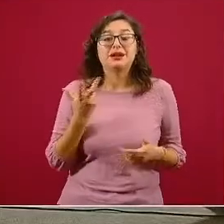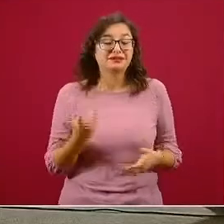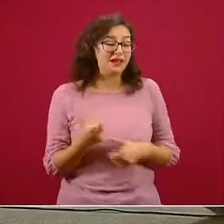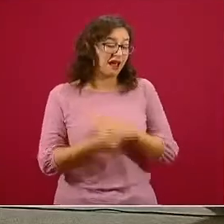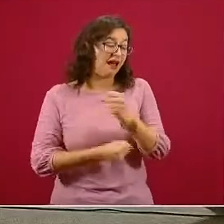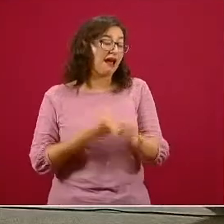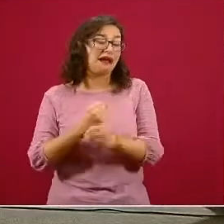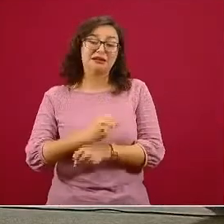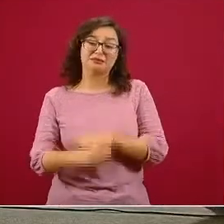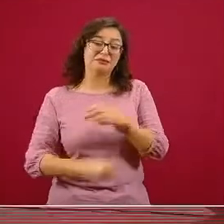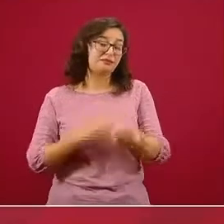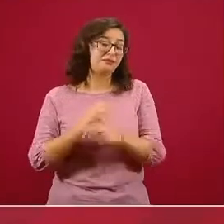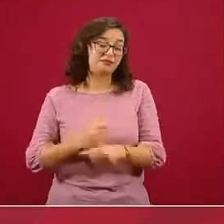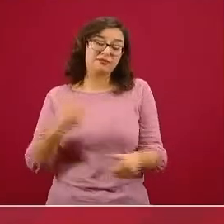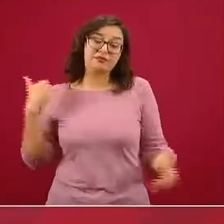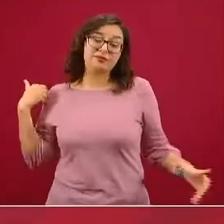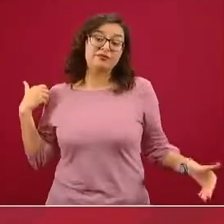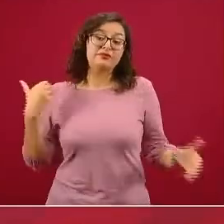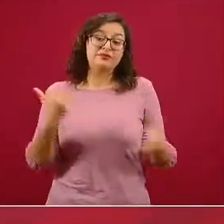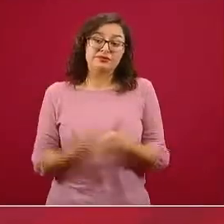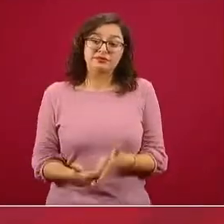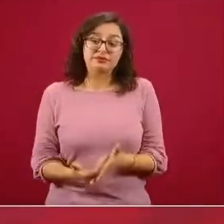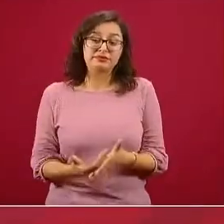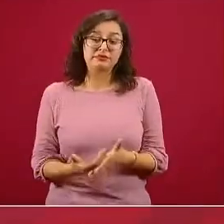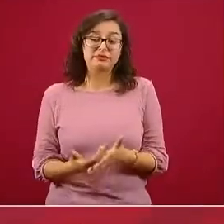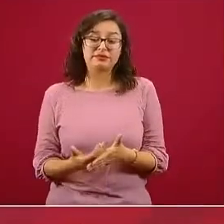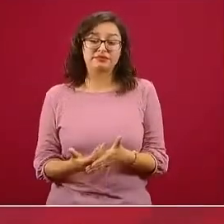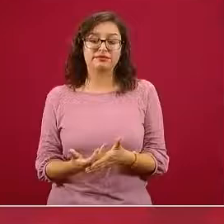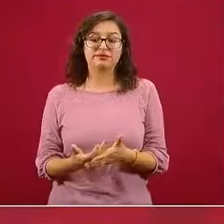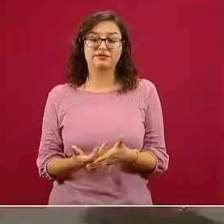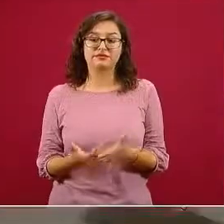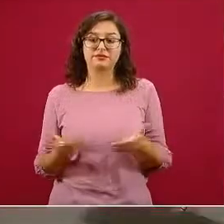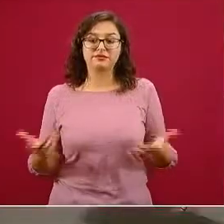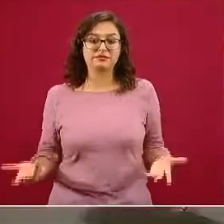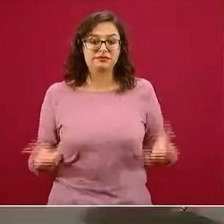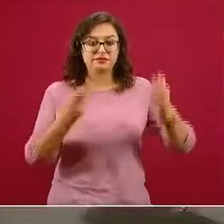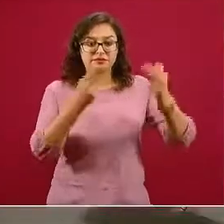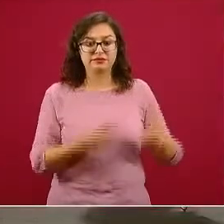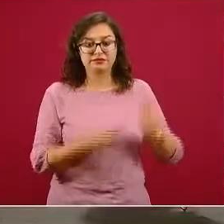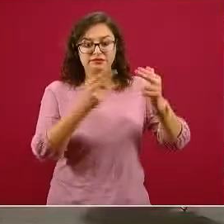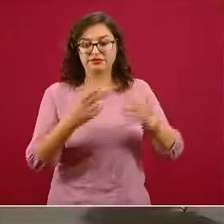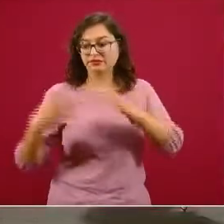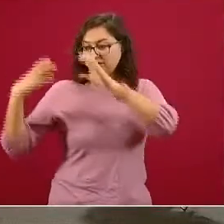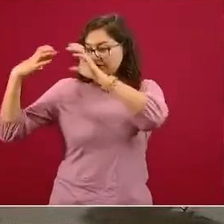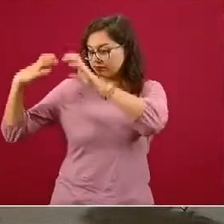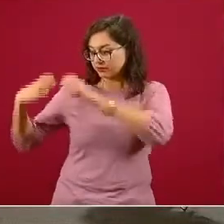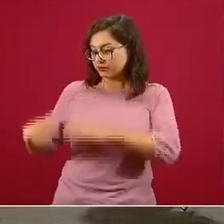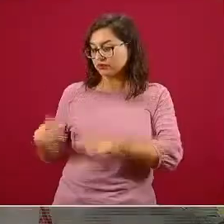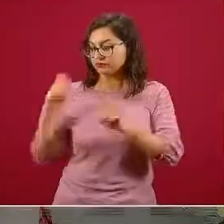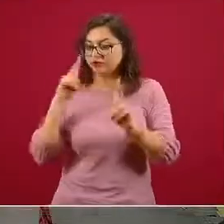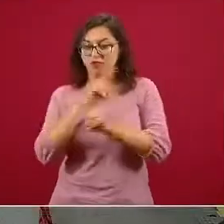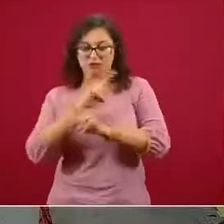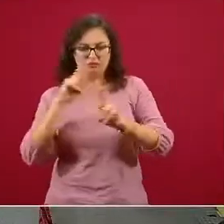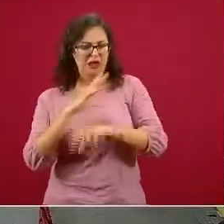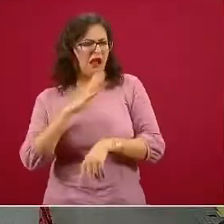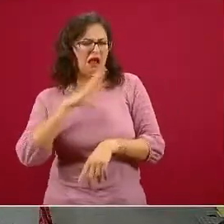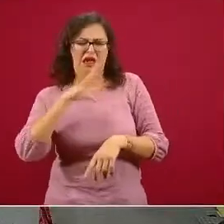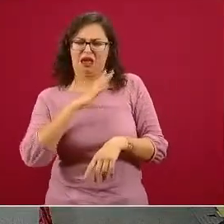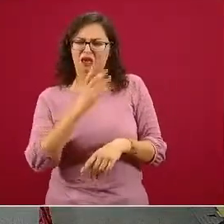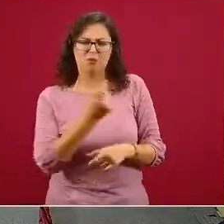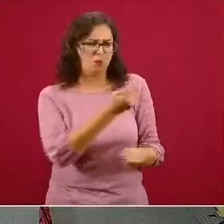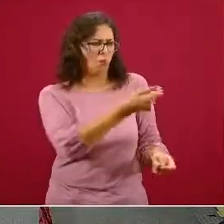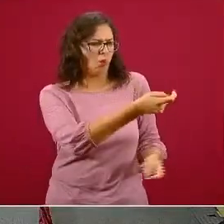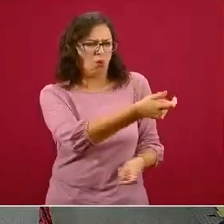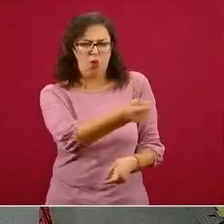décadas incluso, existe una concentración absoluta del mercado de tanques de oxígeno y en general de lo que